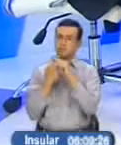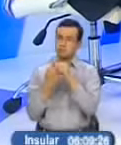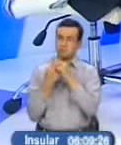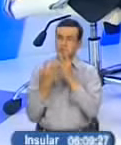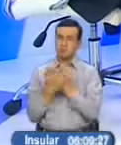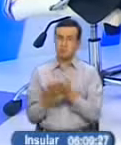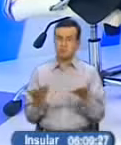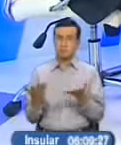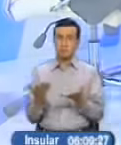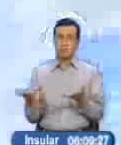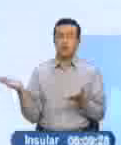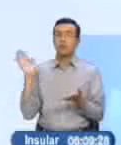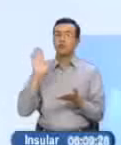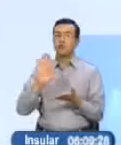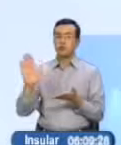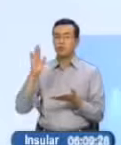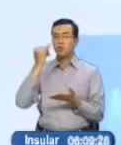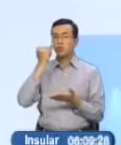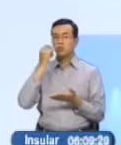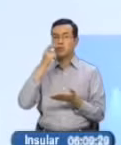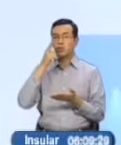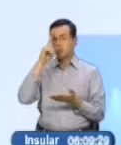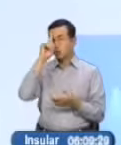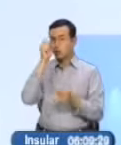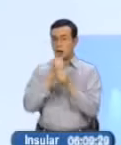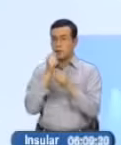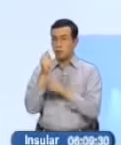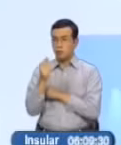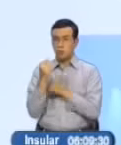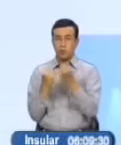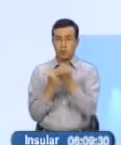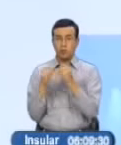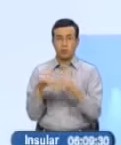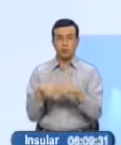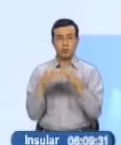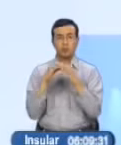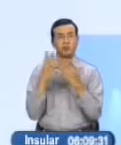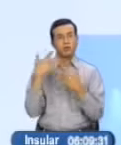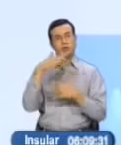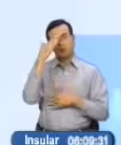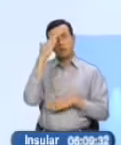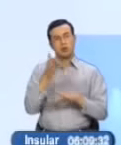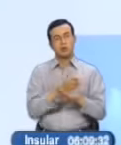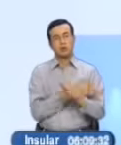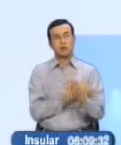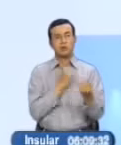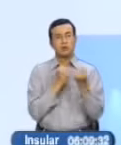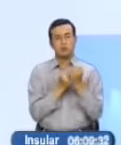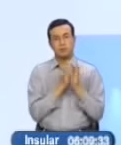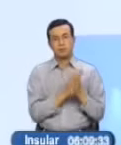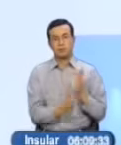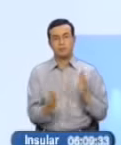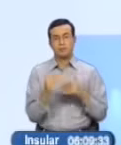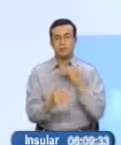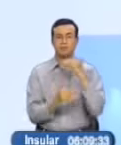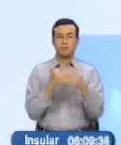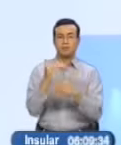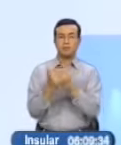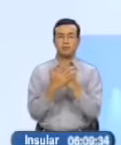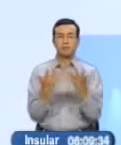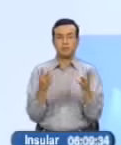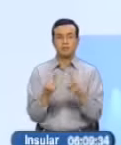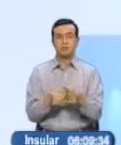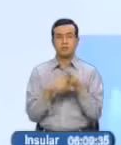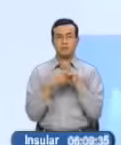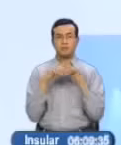para devolver esa empleabilidad. Es importante señalar que hemos tenido apoyo en este proceso también de